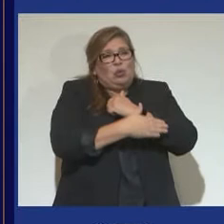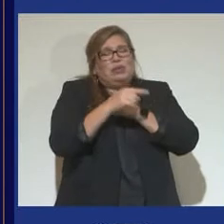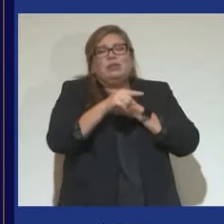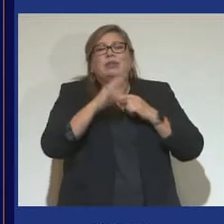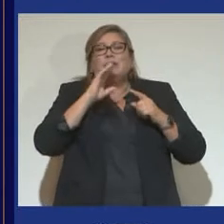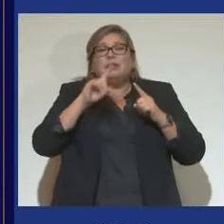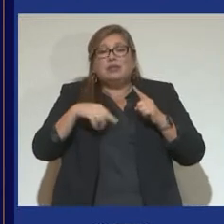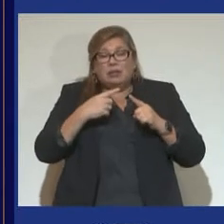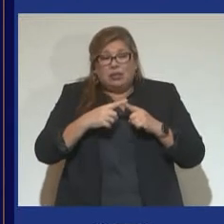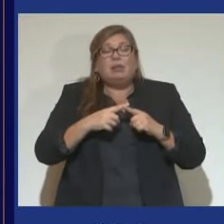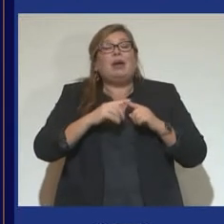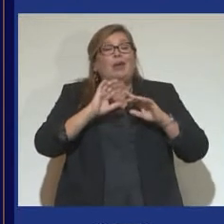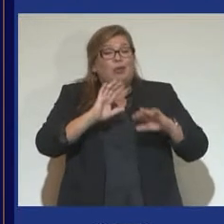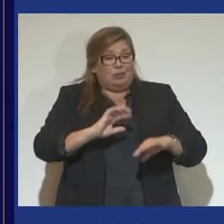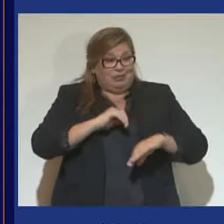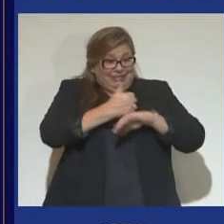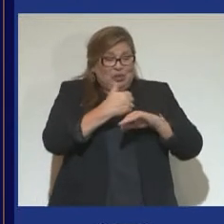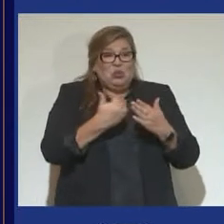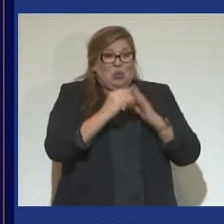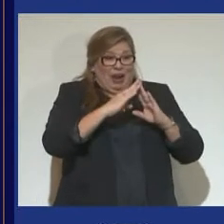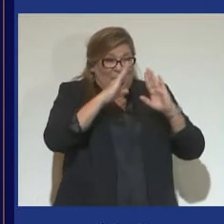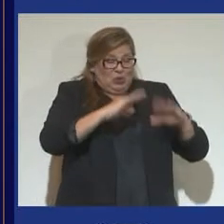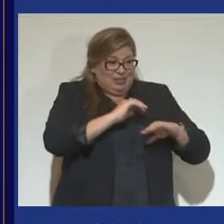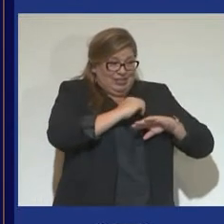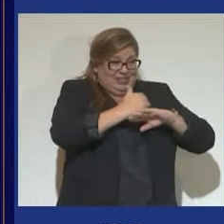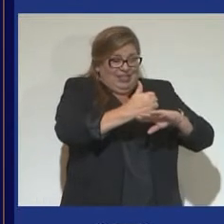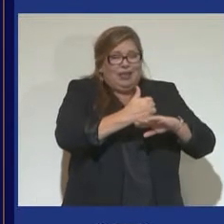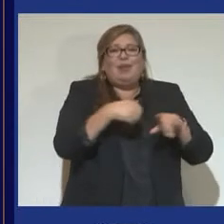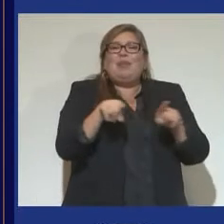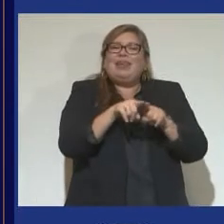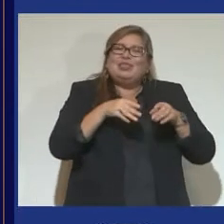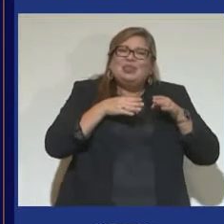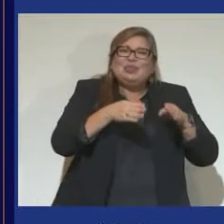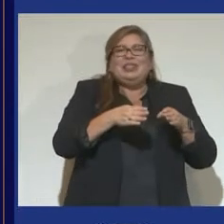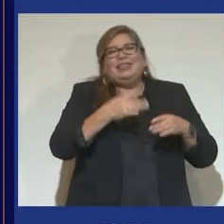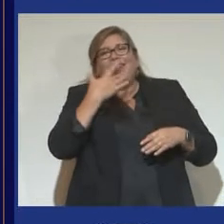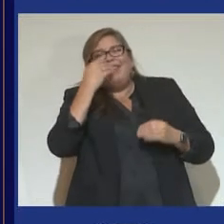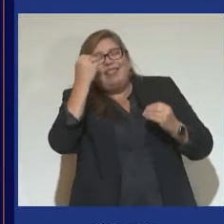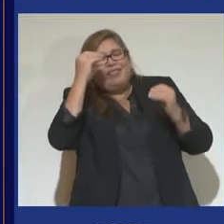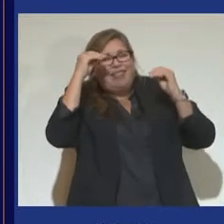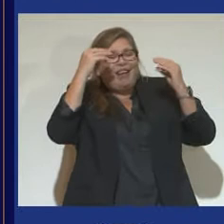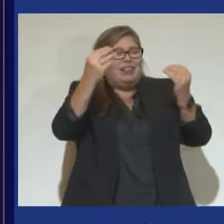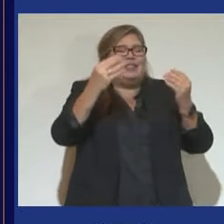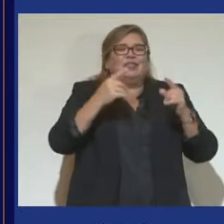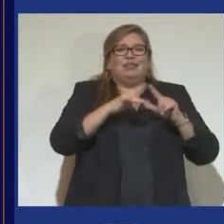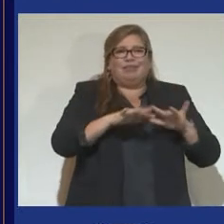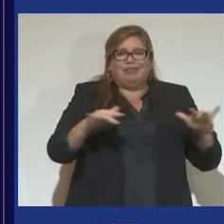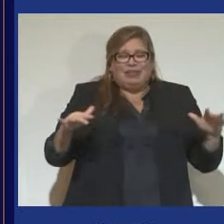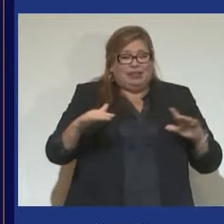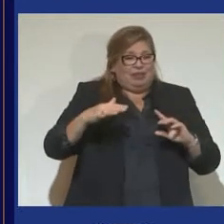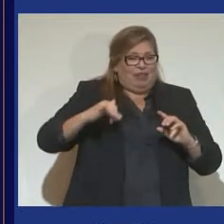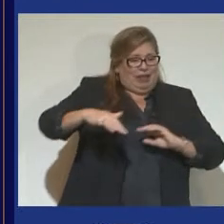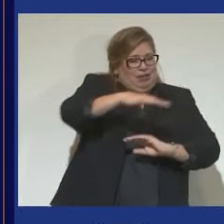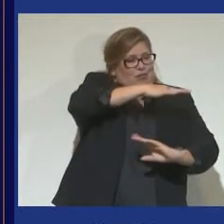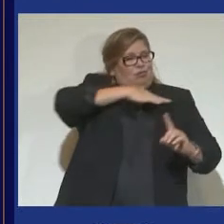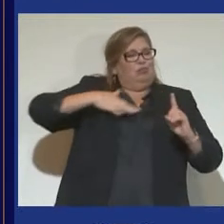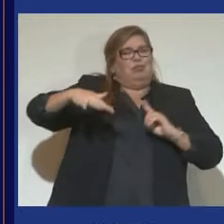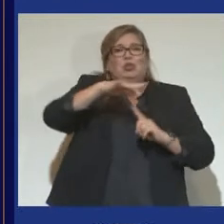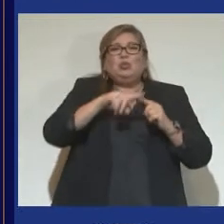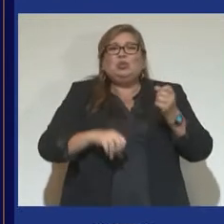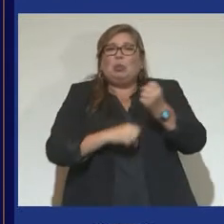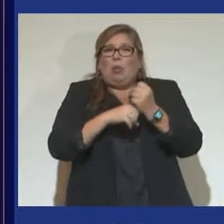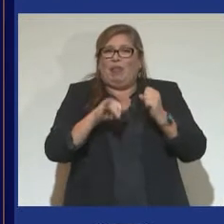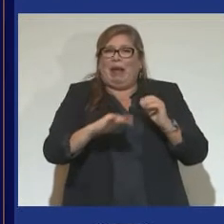y algunos algunas ciudades en pequeñas comunidades es difícil encontrar que